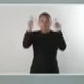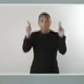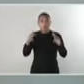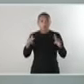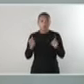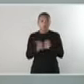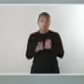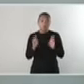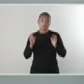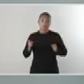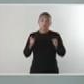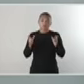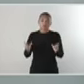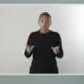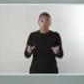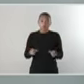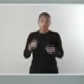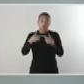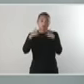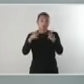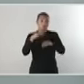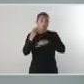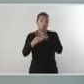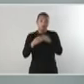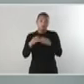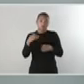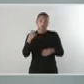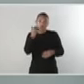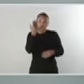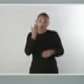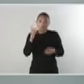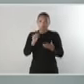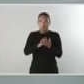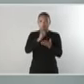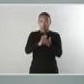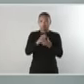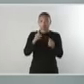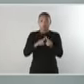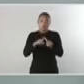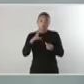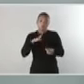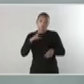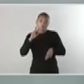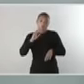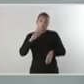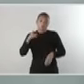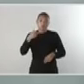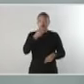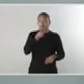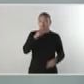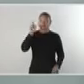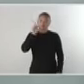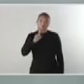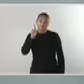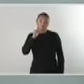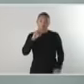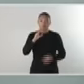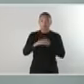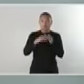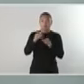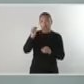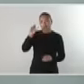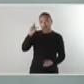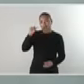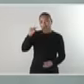la seguridad y la libertad que nos merecemos todos los tamaulipecos donde incluyan los mejores hombres y mujeres aquellos talentos que están